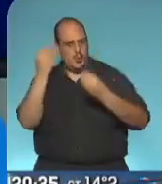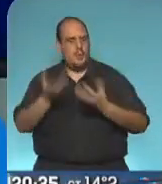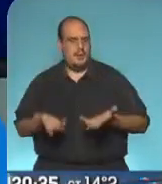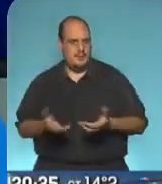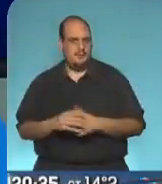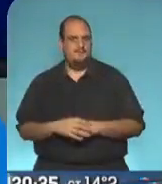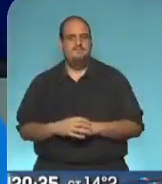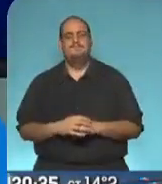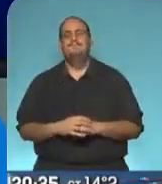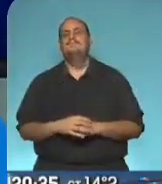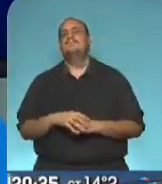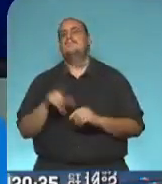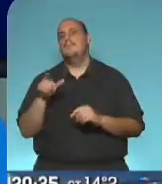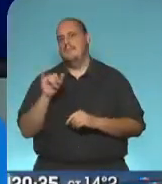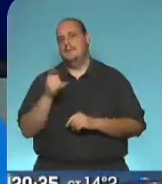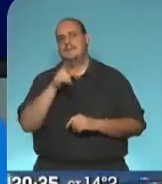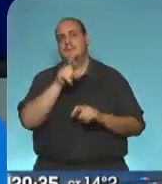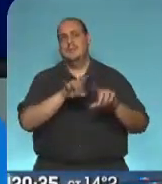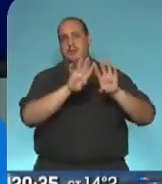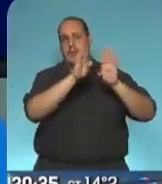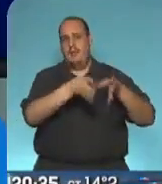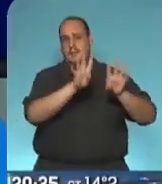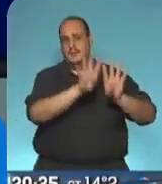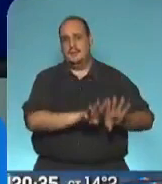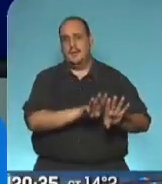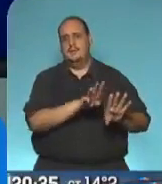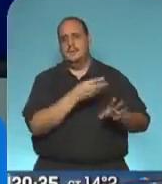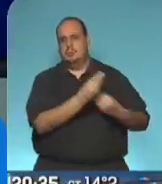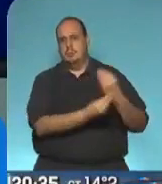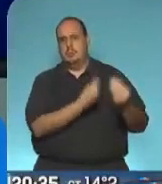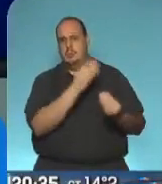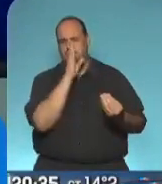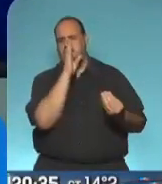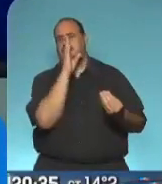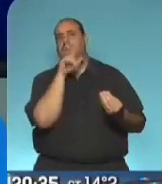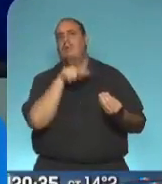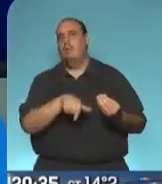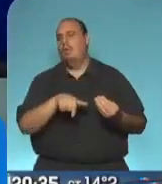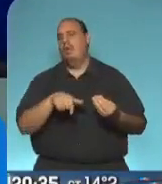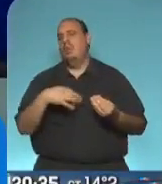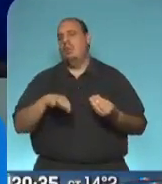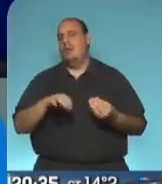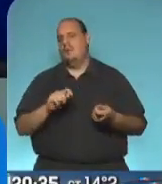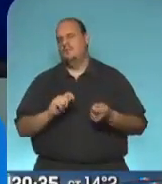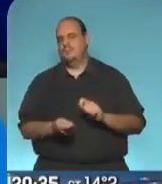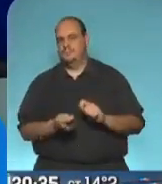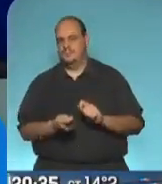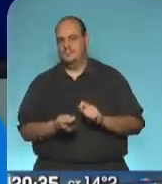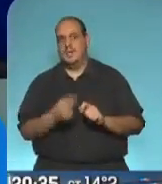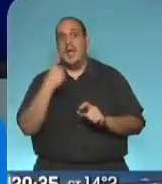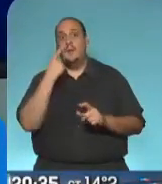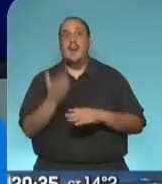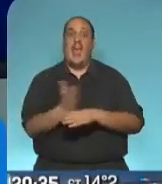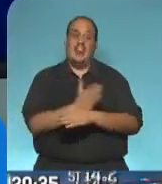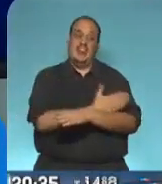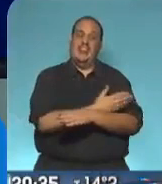incluido. El hacinamiento es algo que no... Es decir, esto es un quiebre. Sí. Aquí debe seguir primero revisando lo que sucedió,